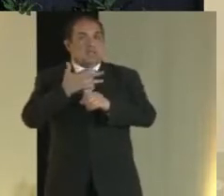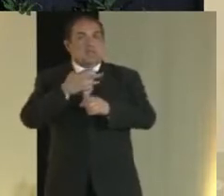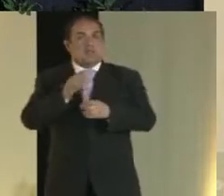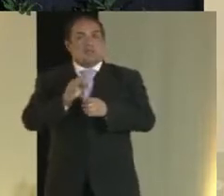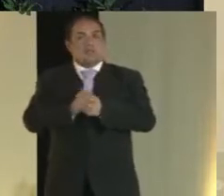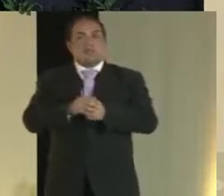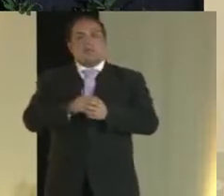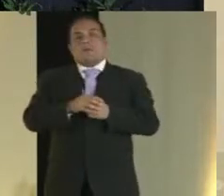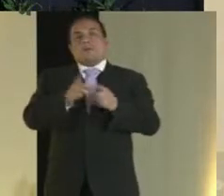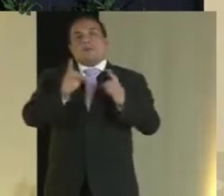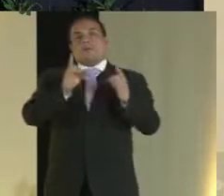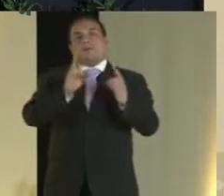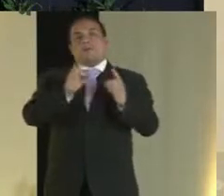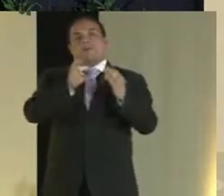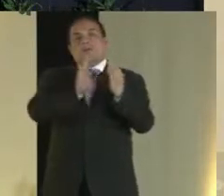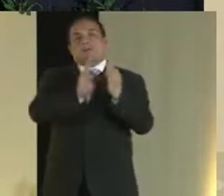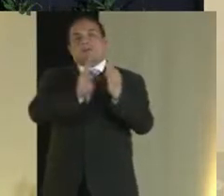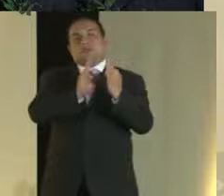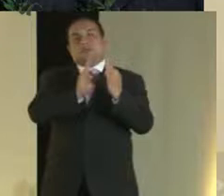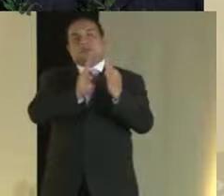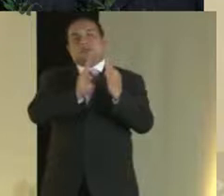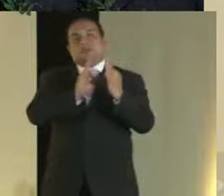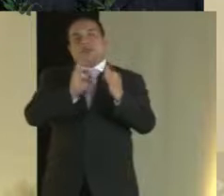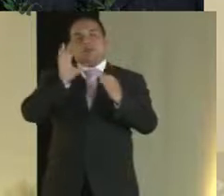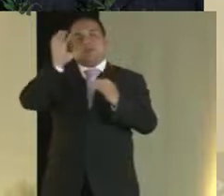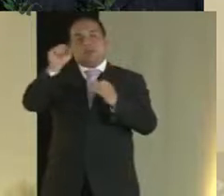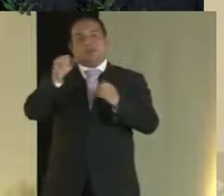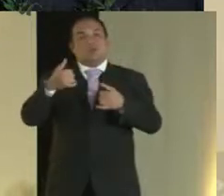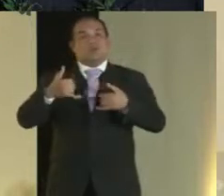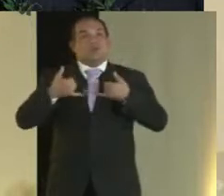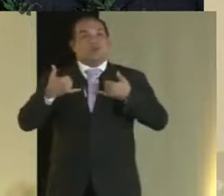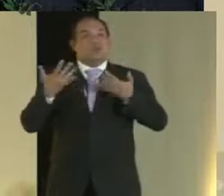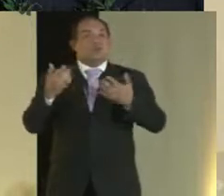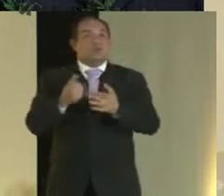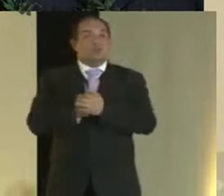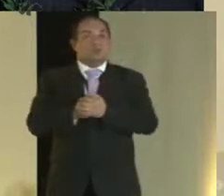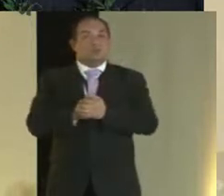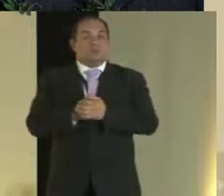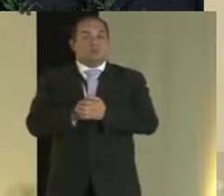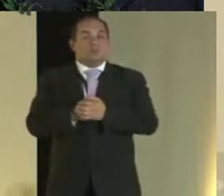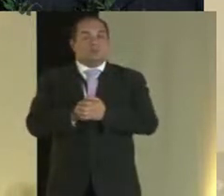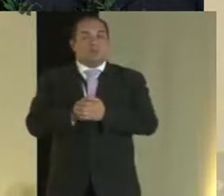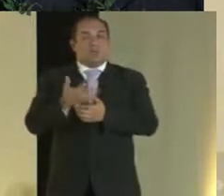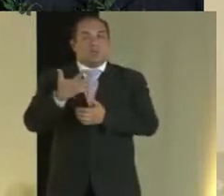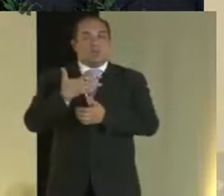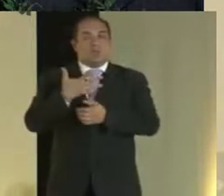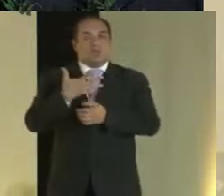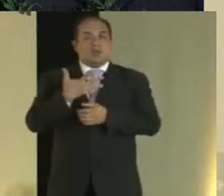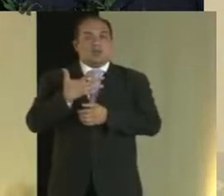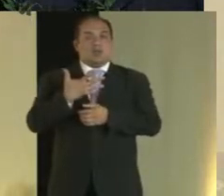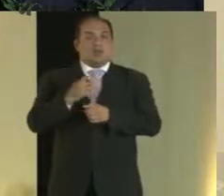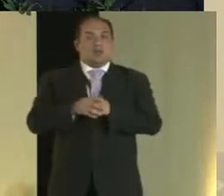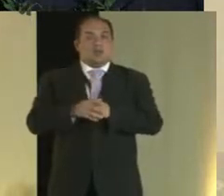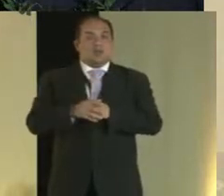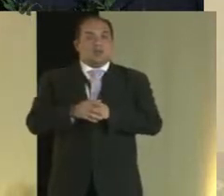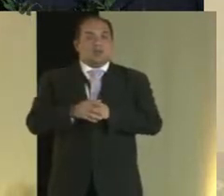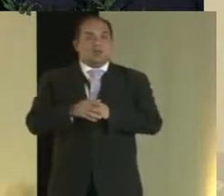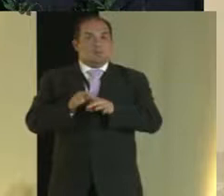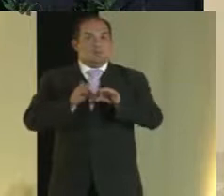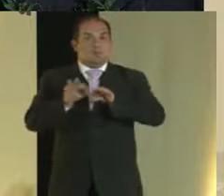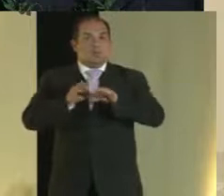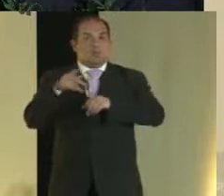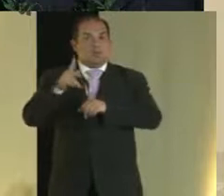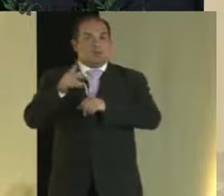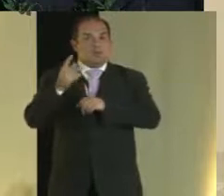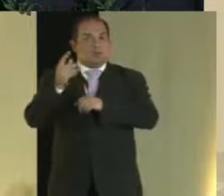enfrentamiento de alguna manera a los sindicatos charros que están ahí todavía larvados a pesar de la reforma laboral, pero